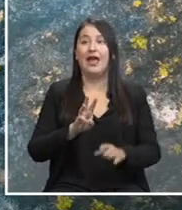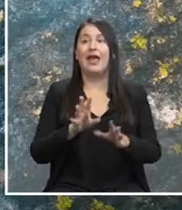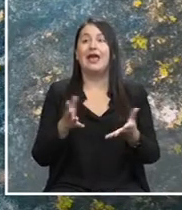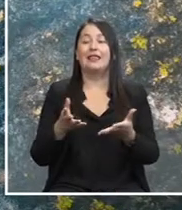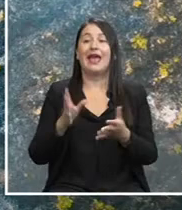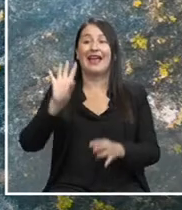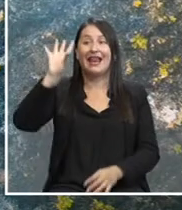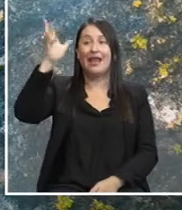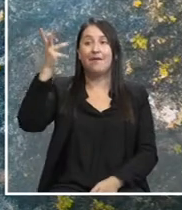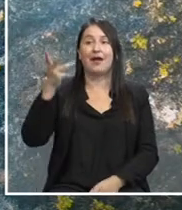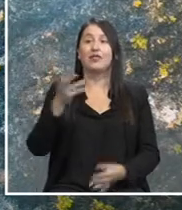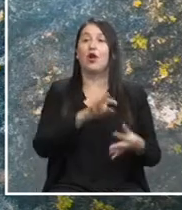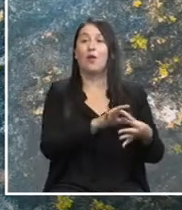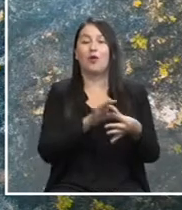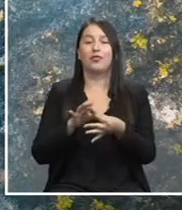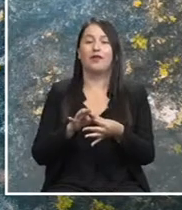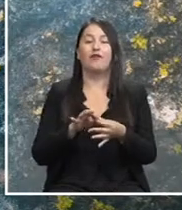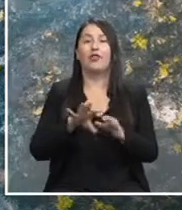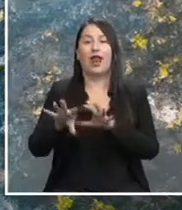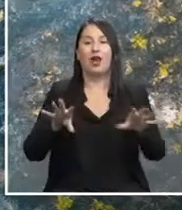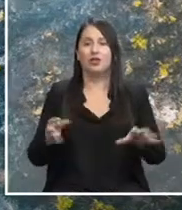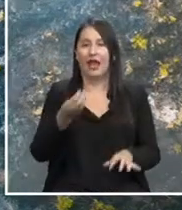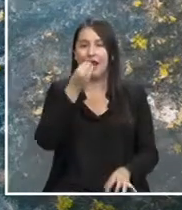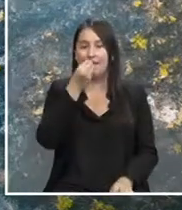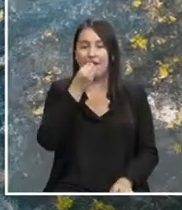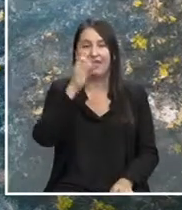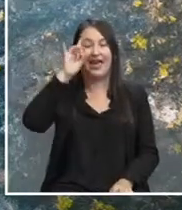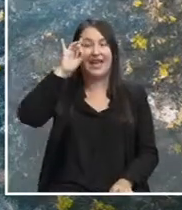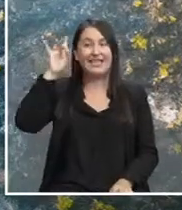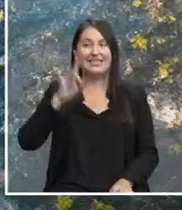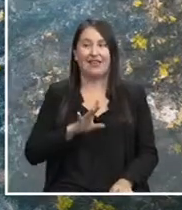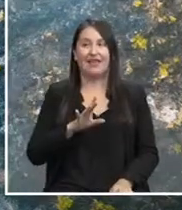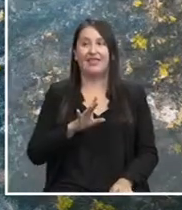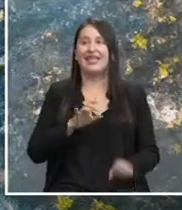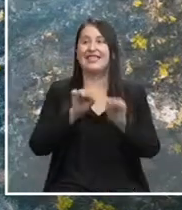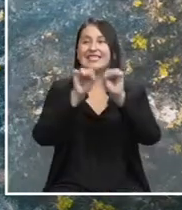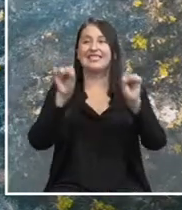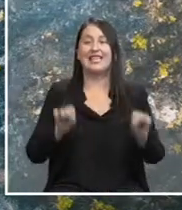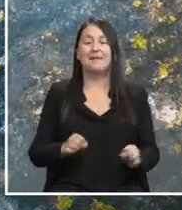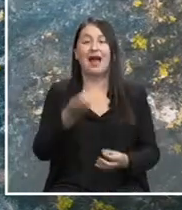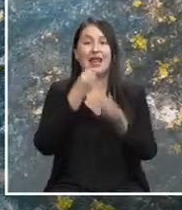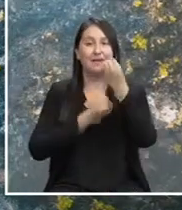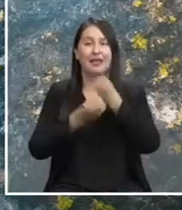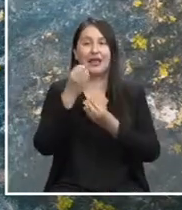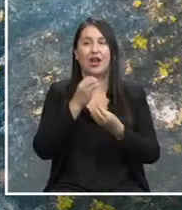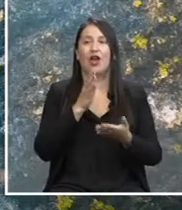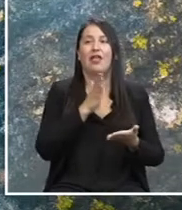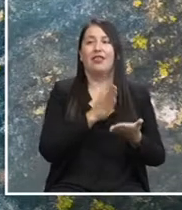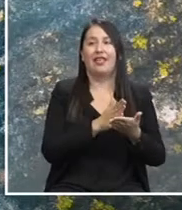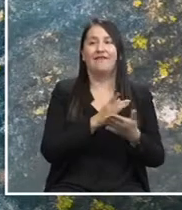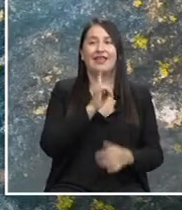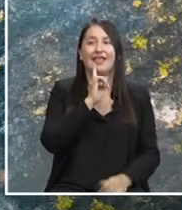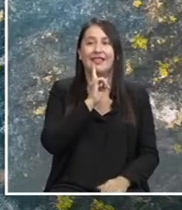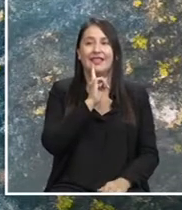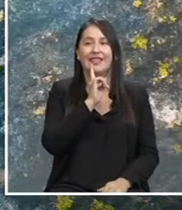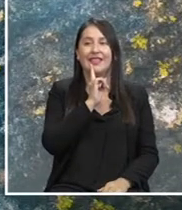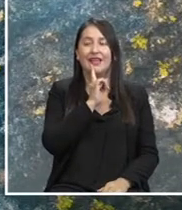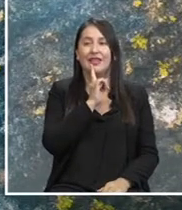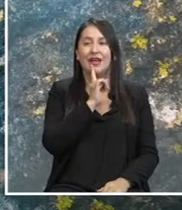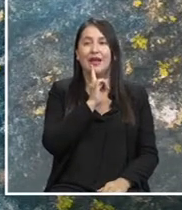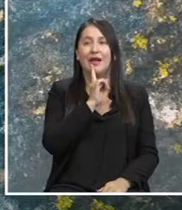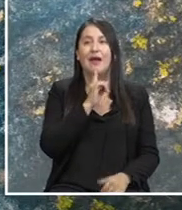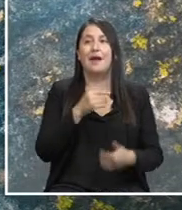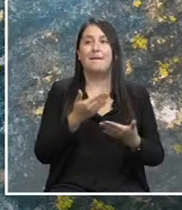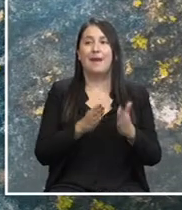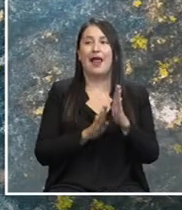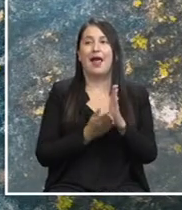nuestros sistemas alimentarios. Y sabemos que los sistemas alimentarios tienen que pasar de ser un emisor masivo a convertirse en